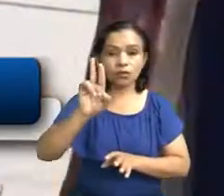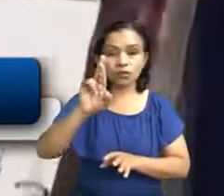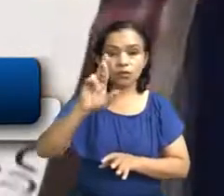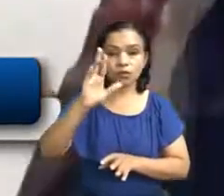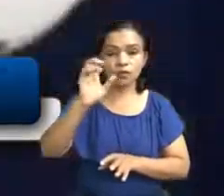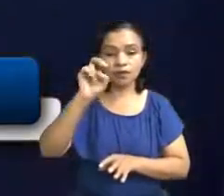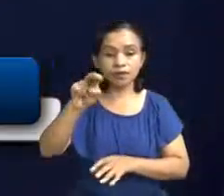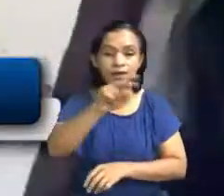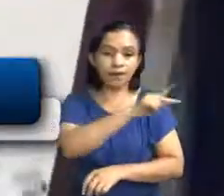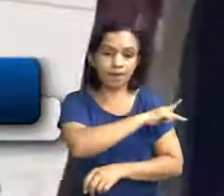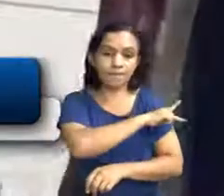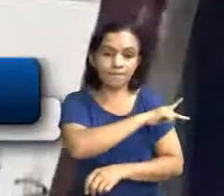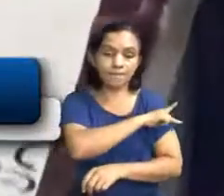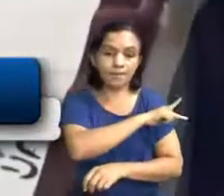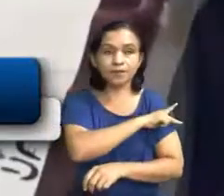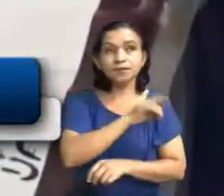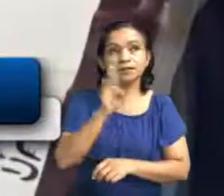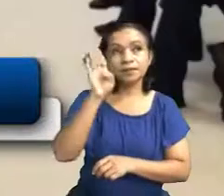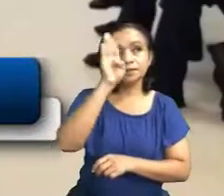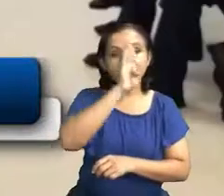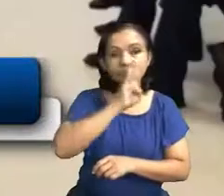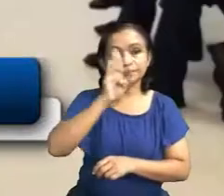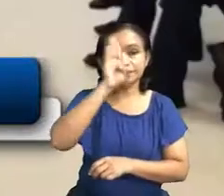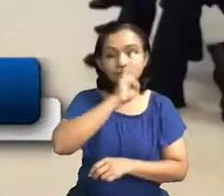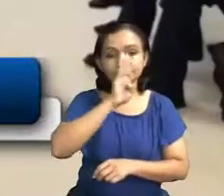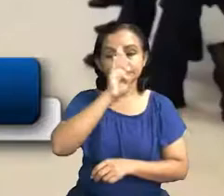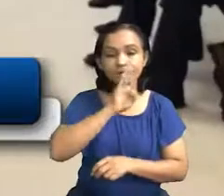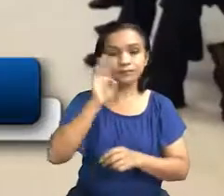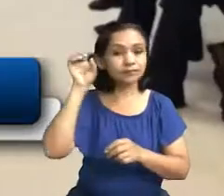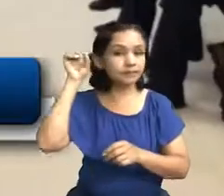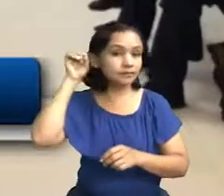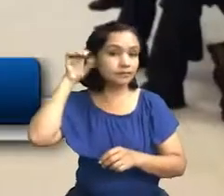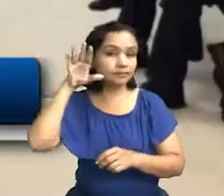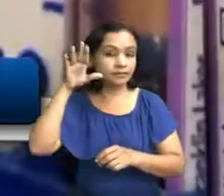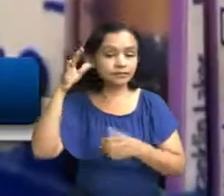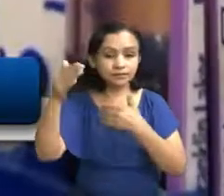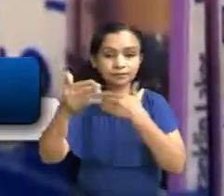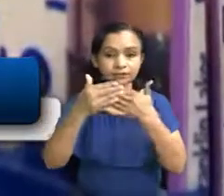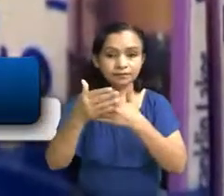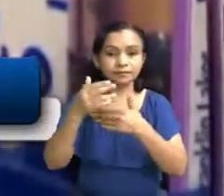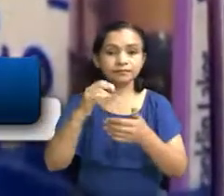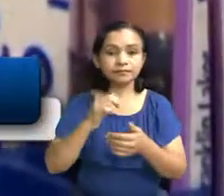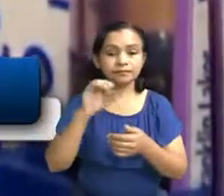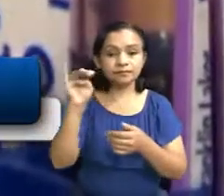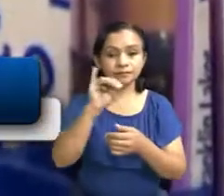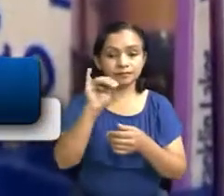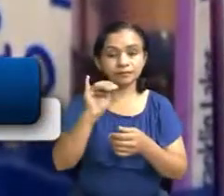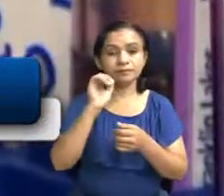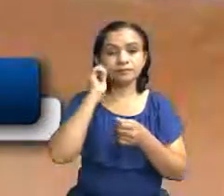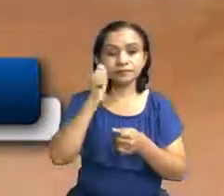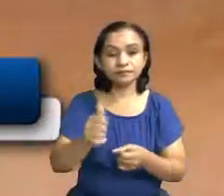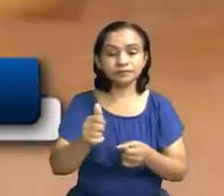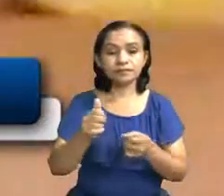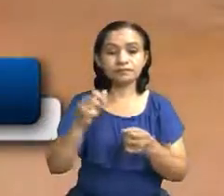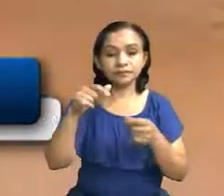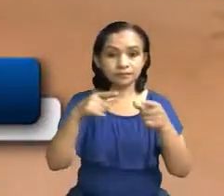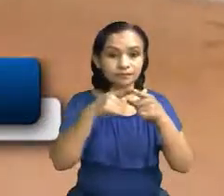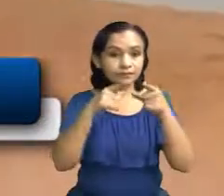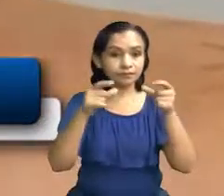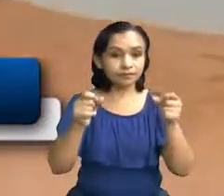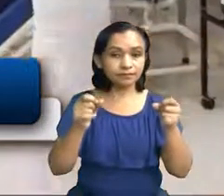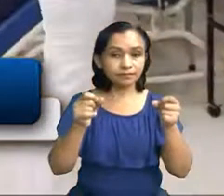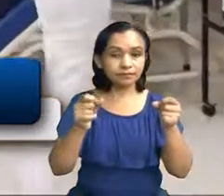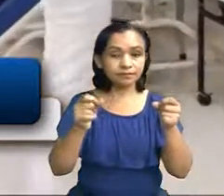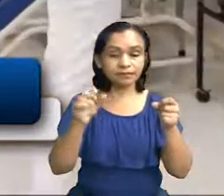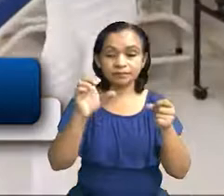en la Policía Nacional también, que es frente a las oficinas de Intur, en Bluefield, haciendo colectas el día miércoles mañana. Acá en Managua estamos en el